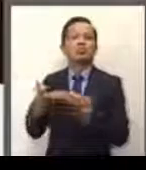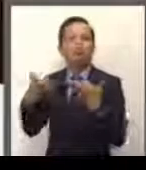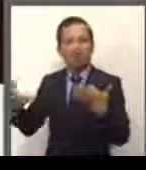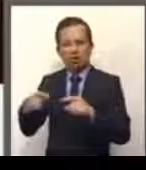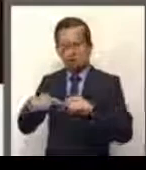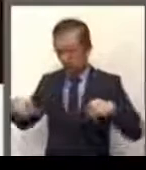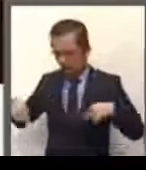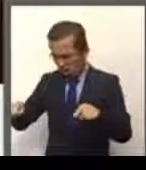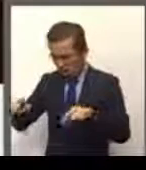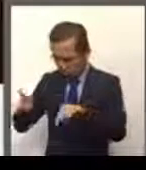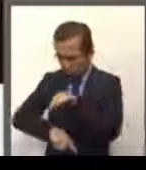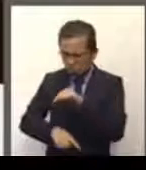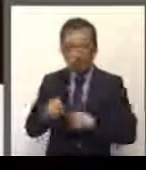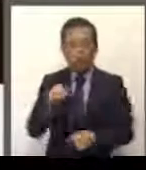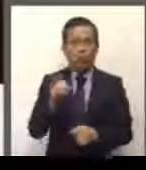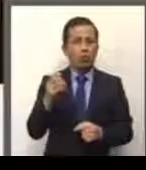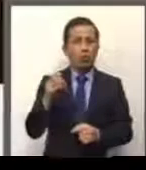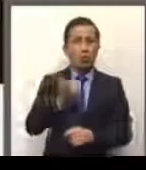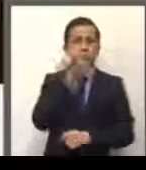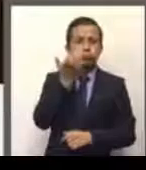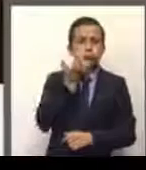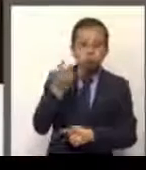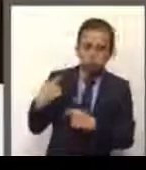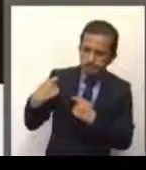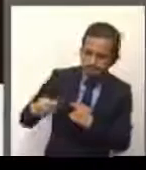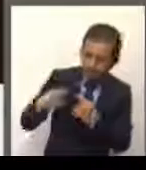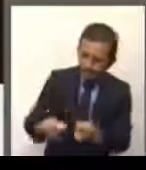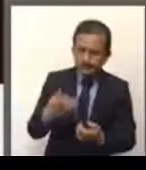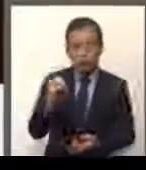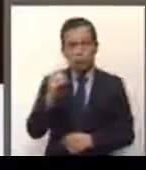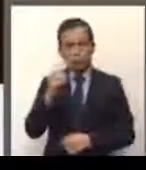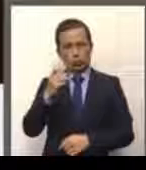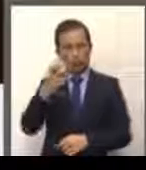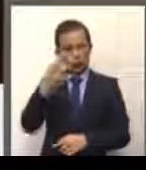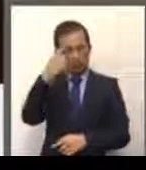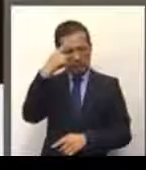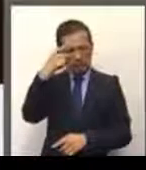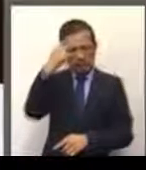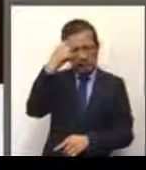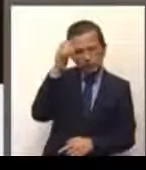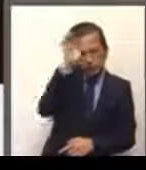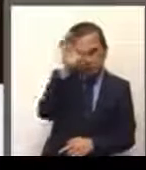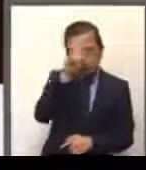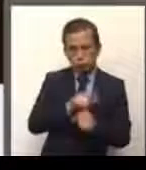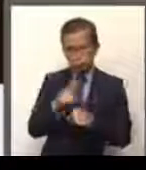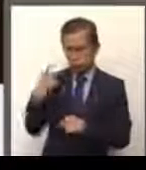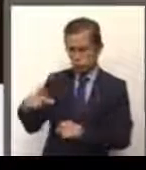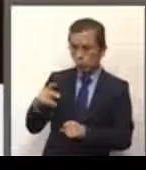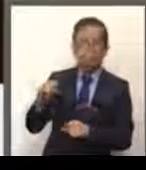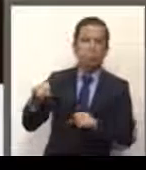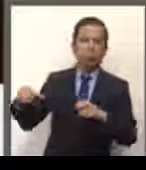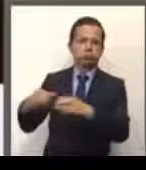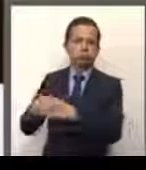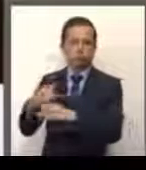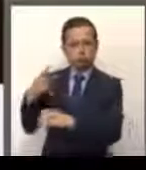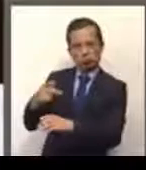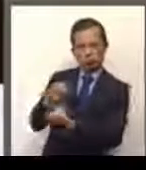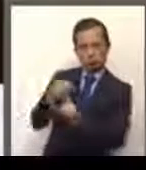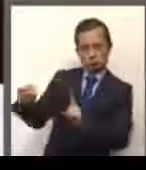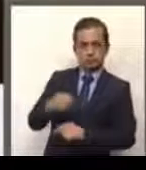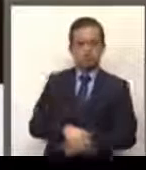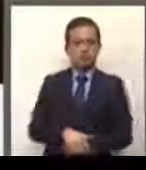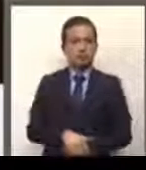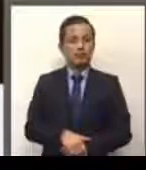tradición, cultura y forma de organización interna. La discriminación contra los